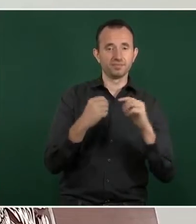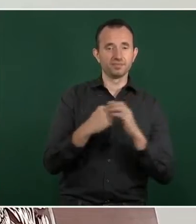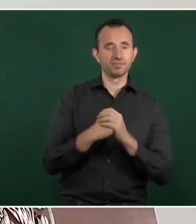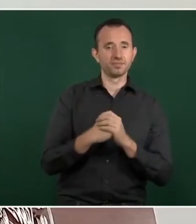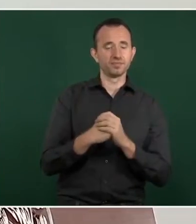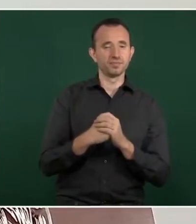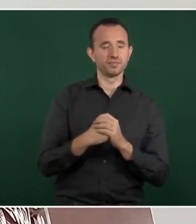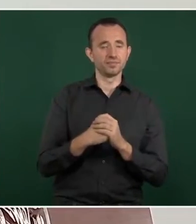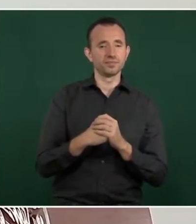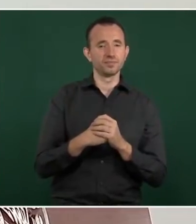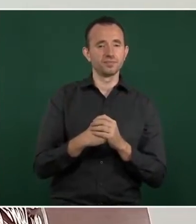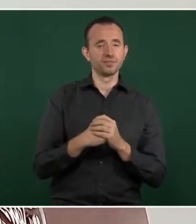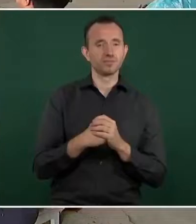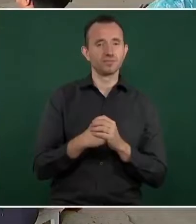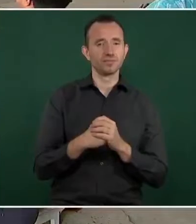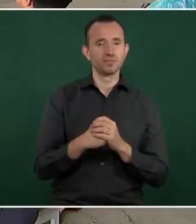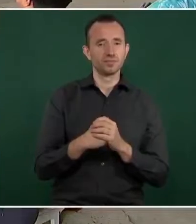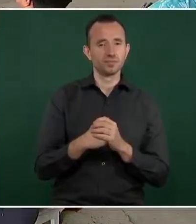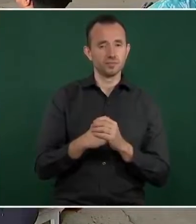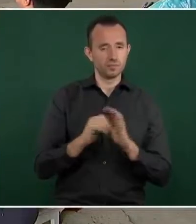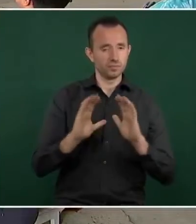pongo, y lo voy a hacer,